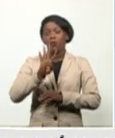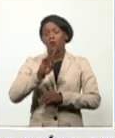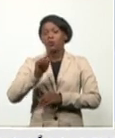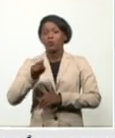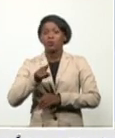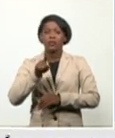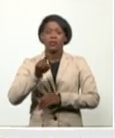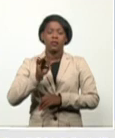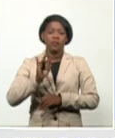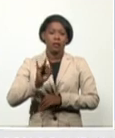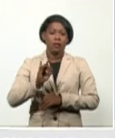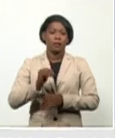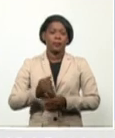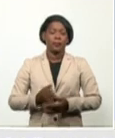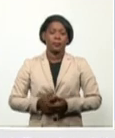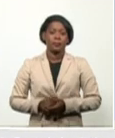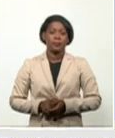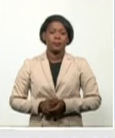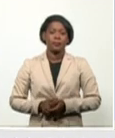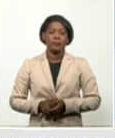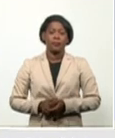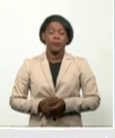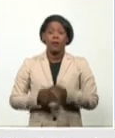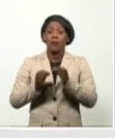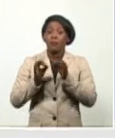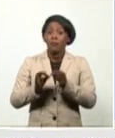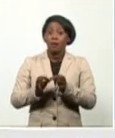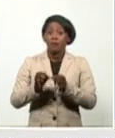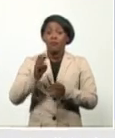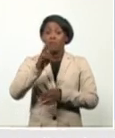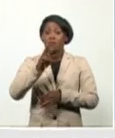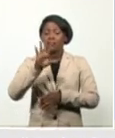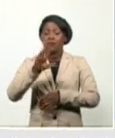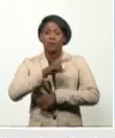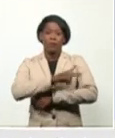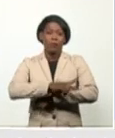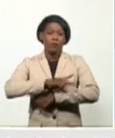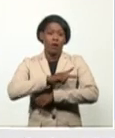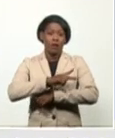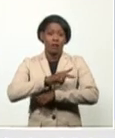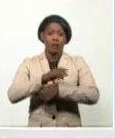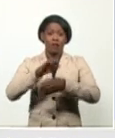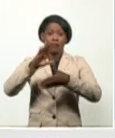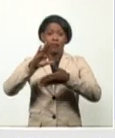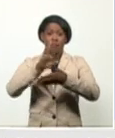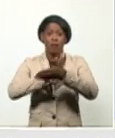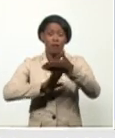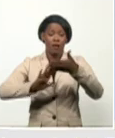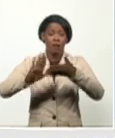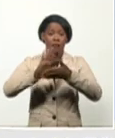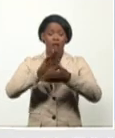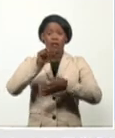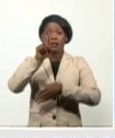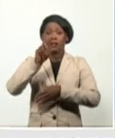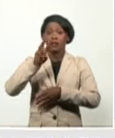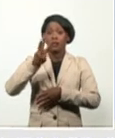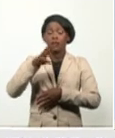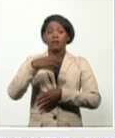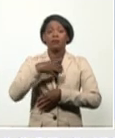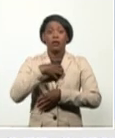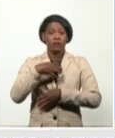4,17%. Y de los 35 países de la región de las Américas, 13 tienen una tasa de